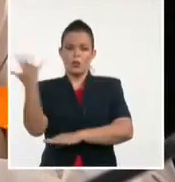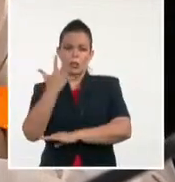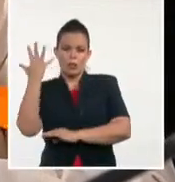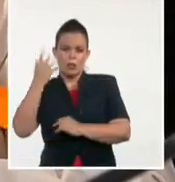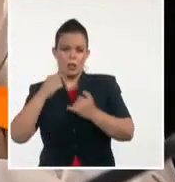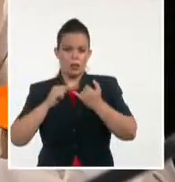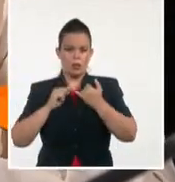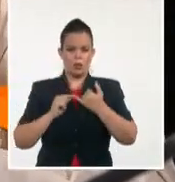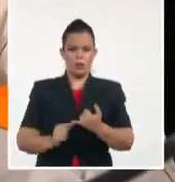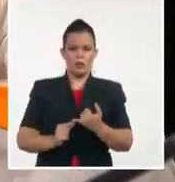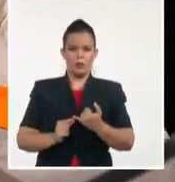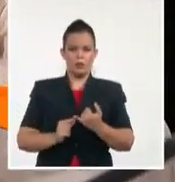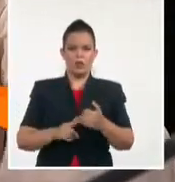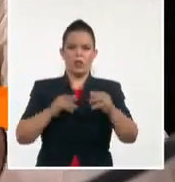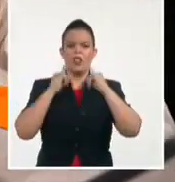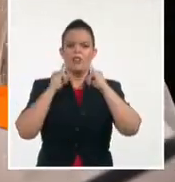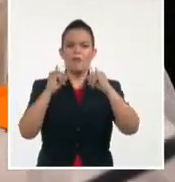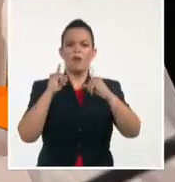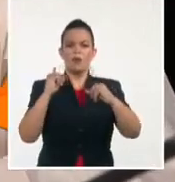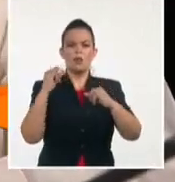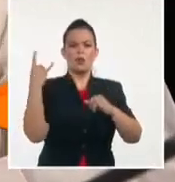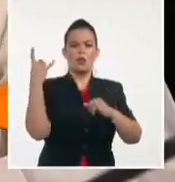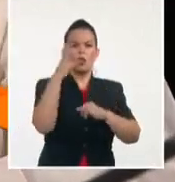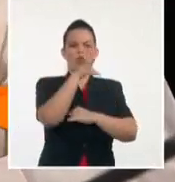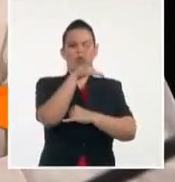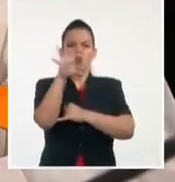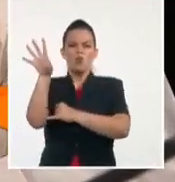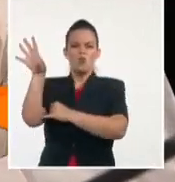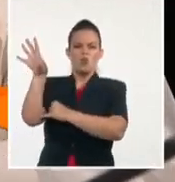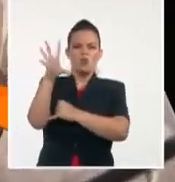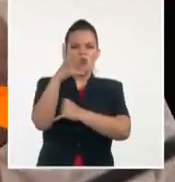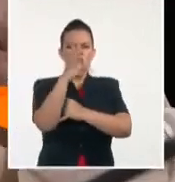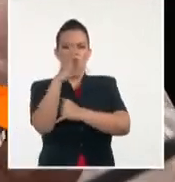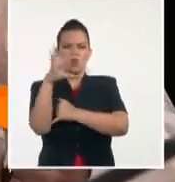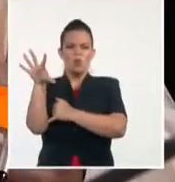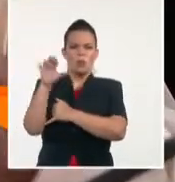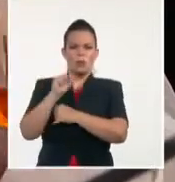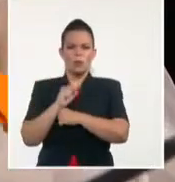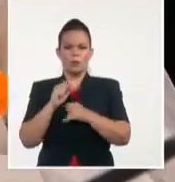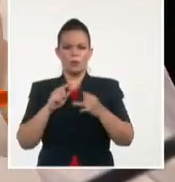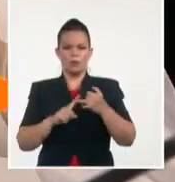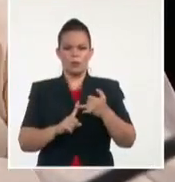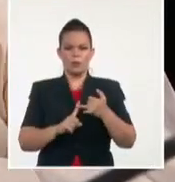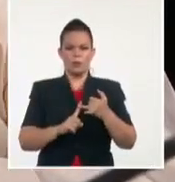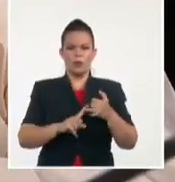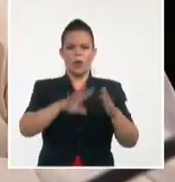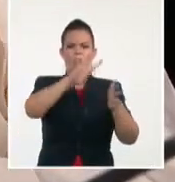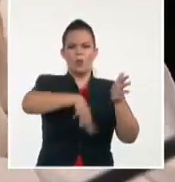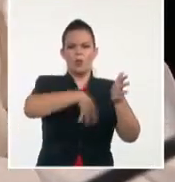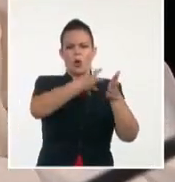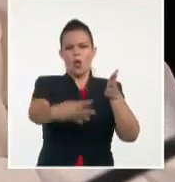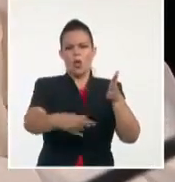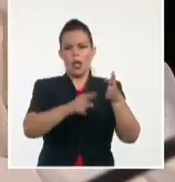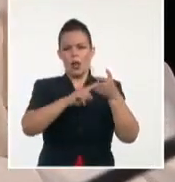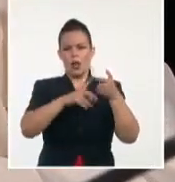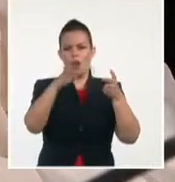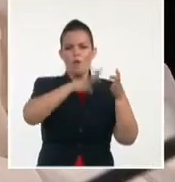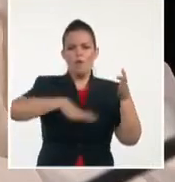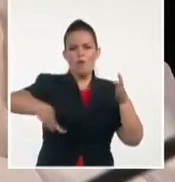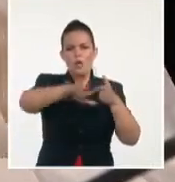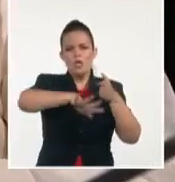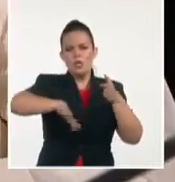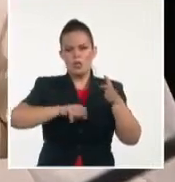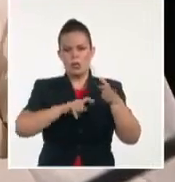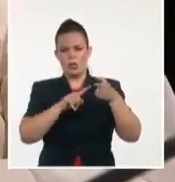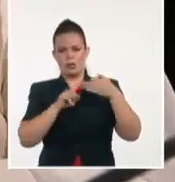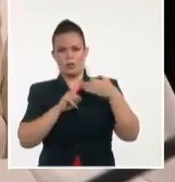que hacen los radares, los modelos de pronóstico, por ejemplo, que corren el Centro de Física de la Atmósfera nuestra, o los modelos que